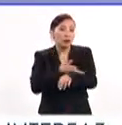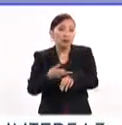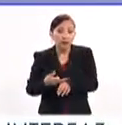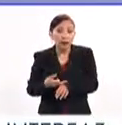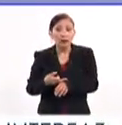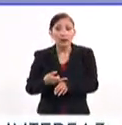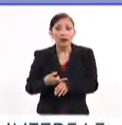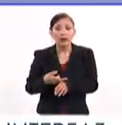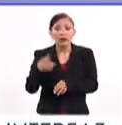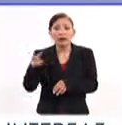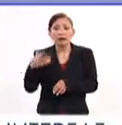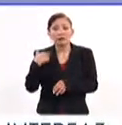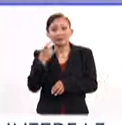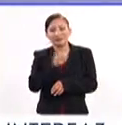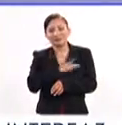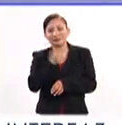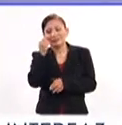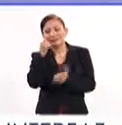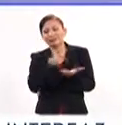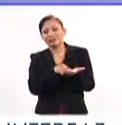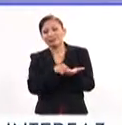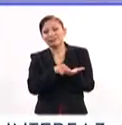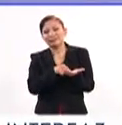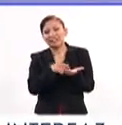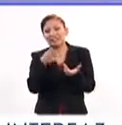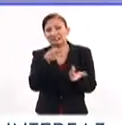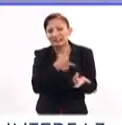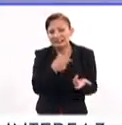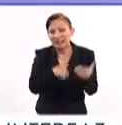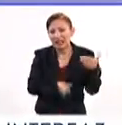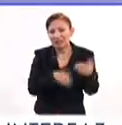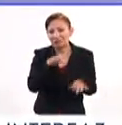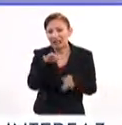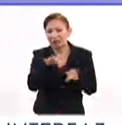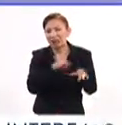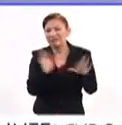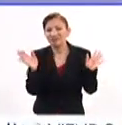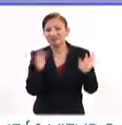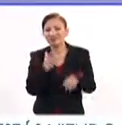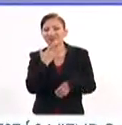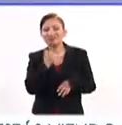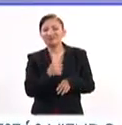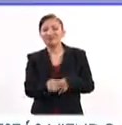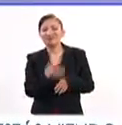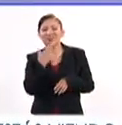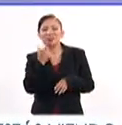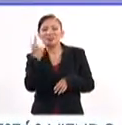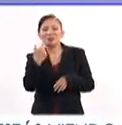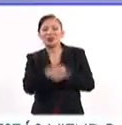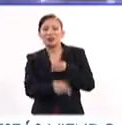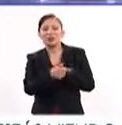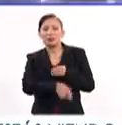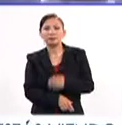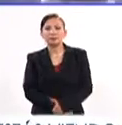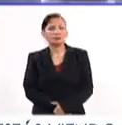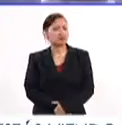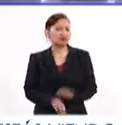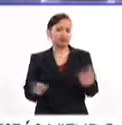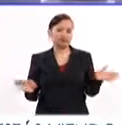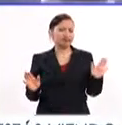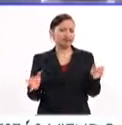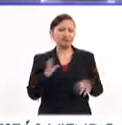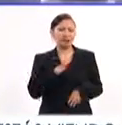familias que tienen miedo o que creen que dedicarse a algo como el teatro puede ser un riesgo demasiado grande? No,